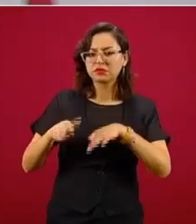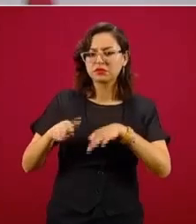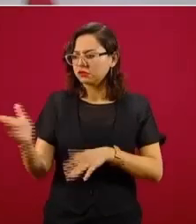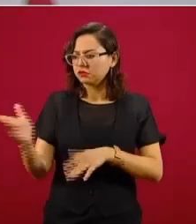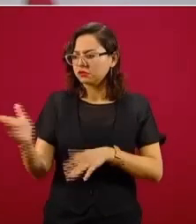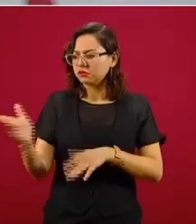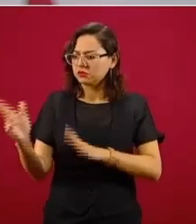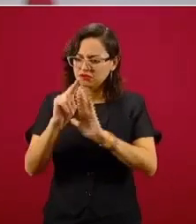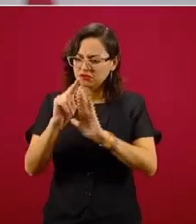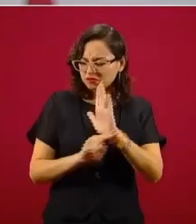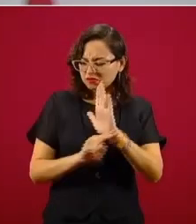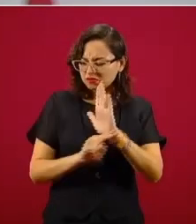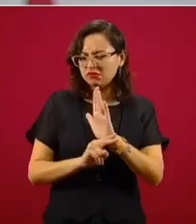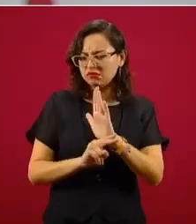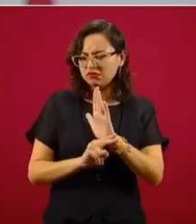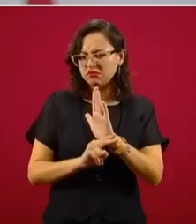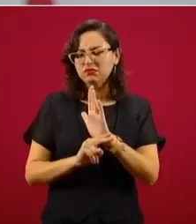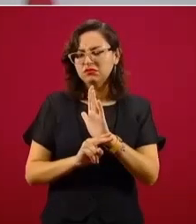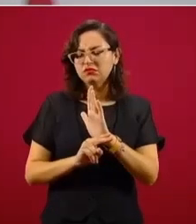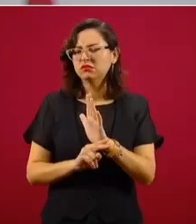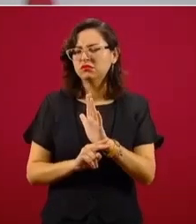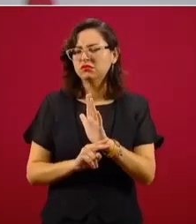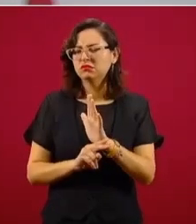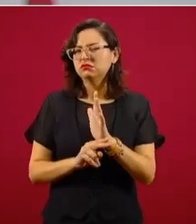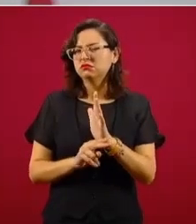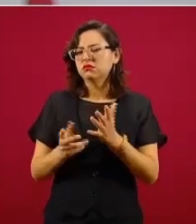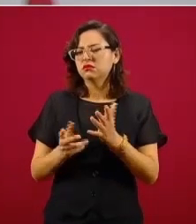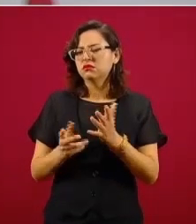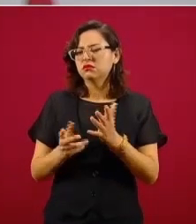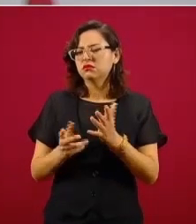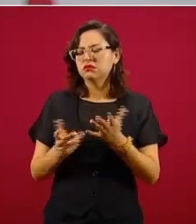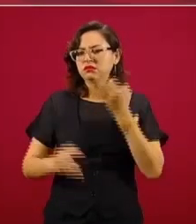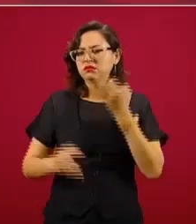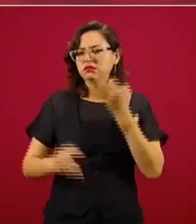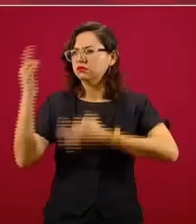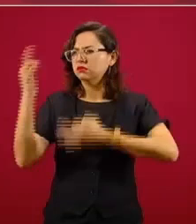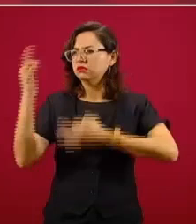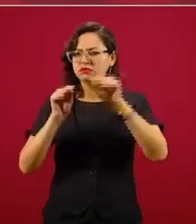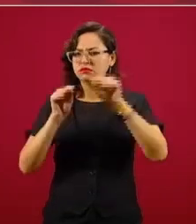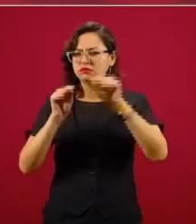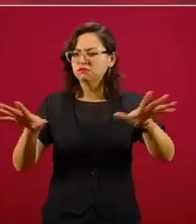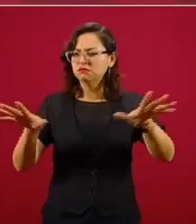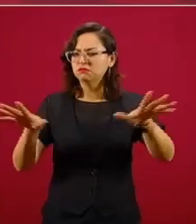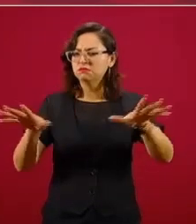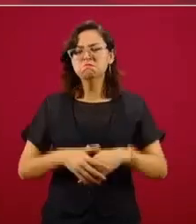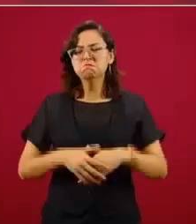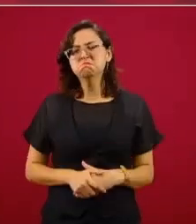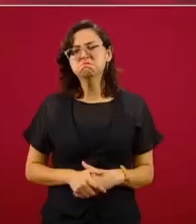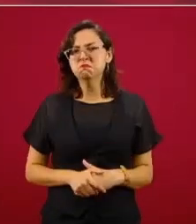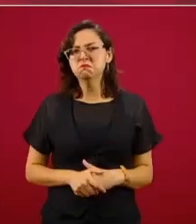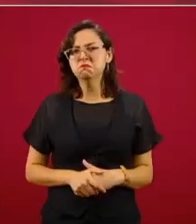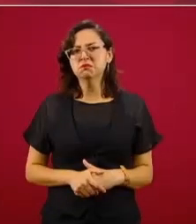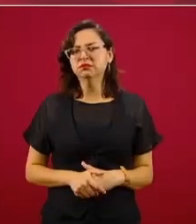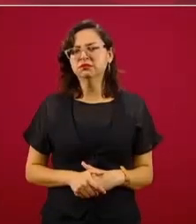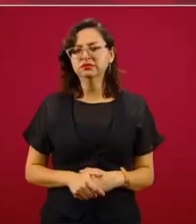del periodismo y de la comunicación. Soy partidario de